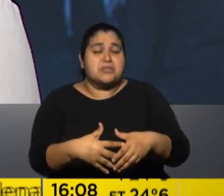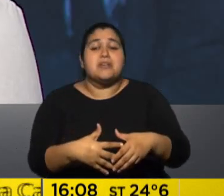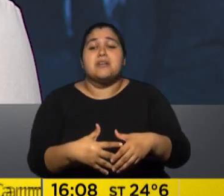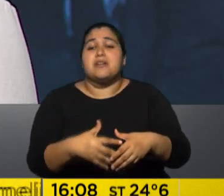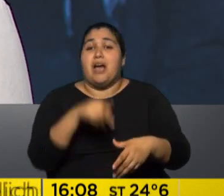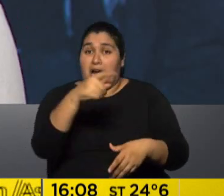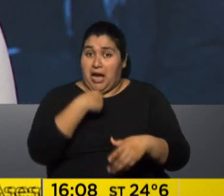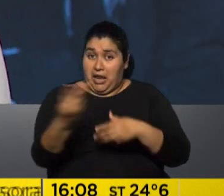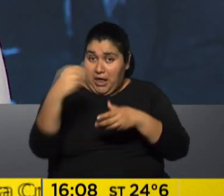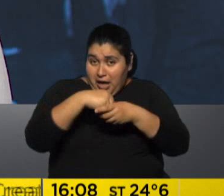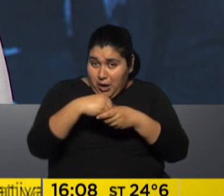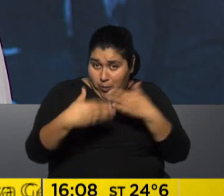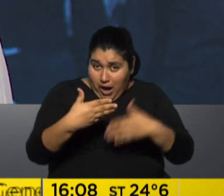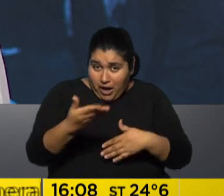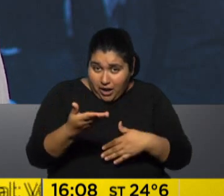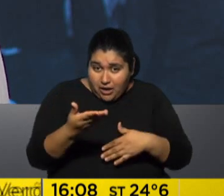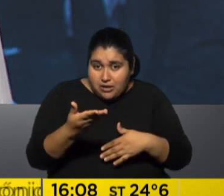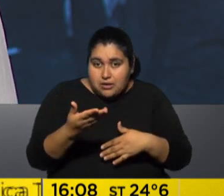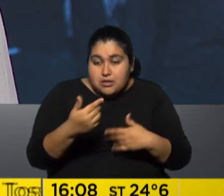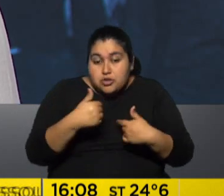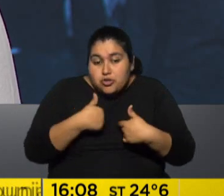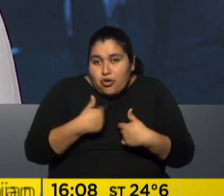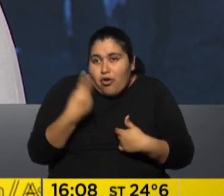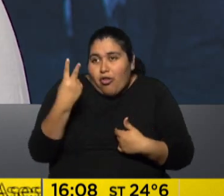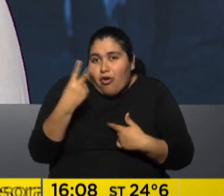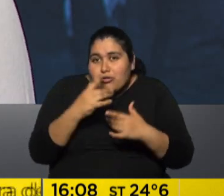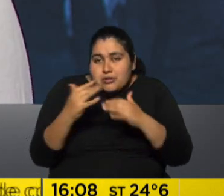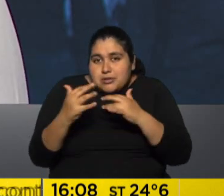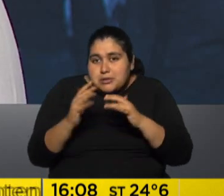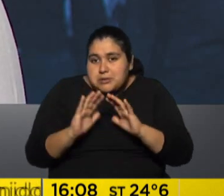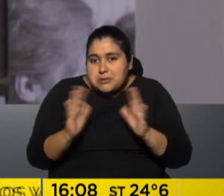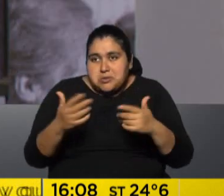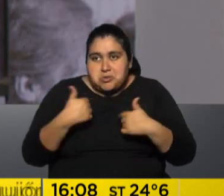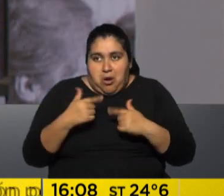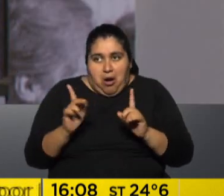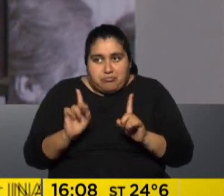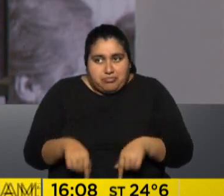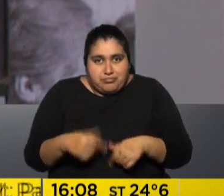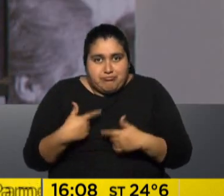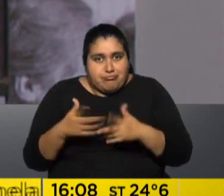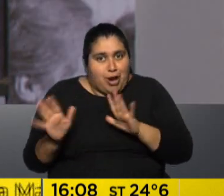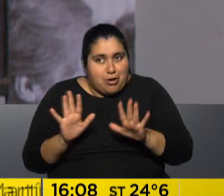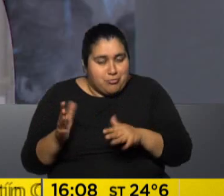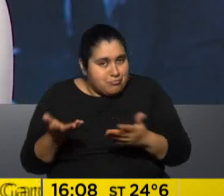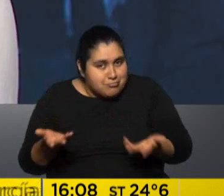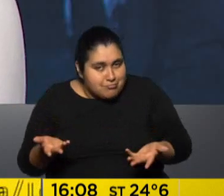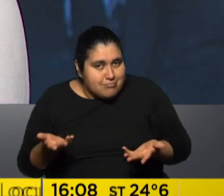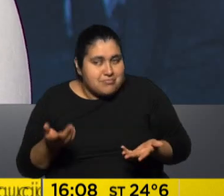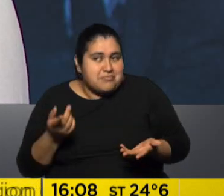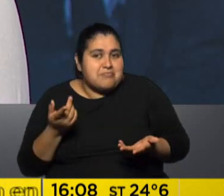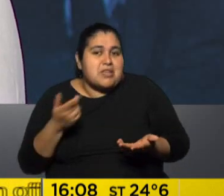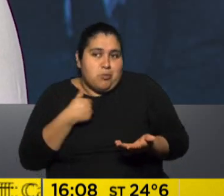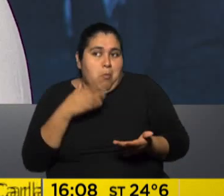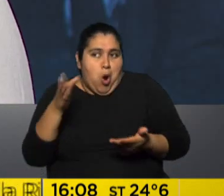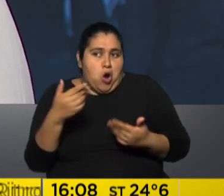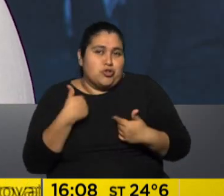querés venir a jugar. La verdad, chica, yo jugué 2 partidos a la pelota, no tengo ni idea de esto. Si voy porque no